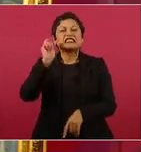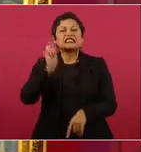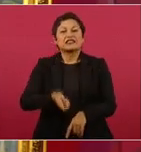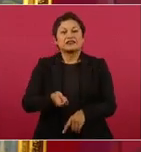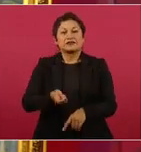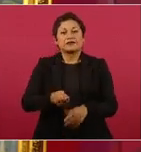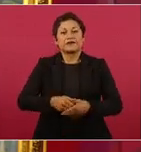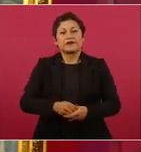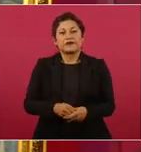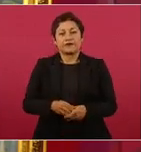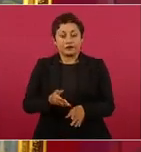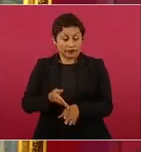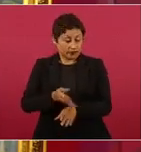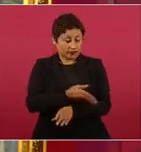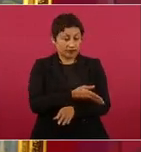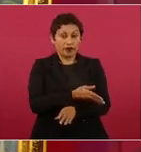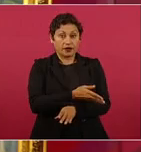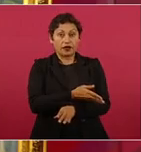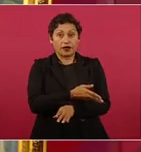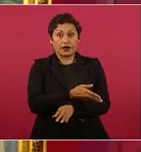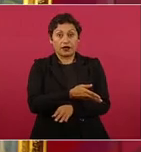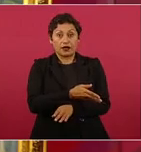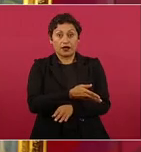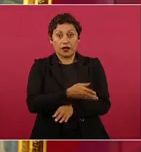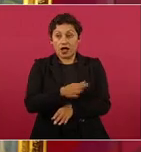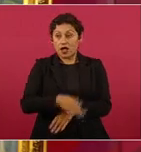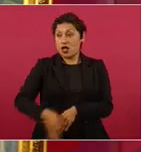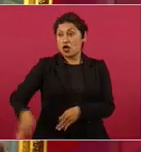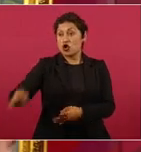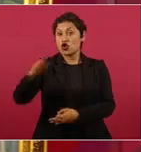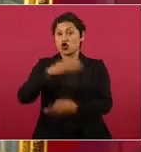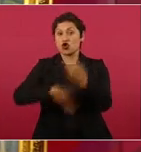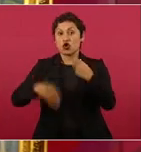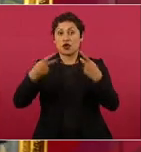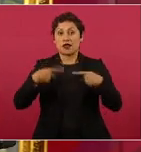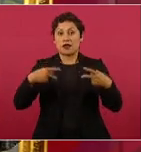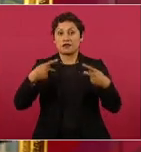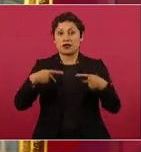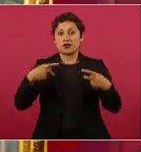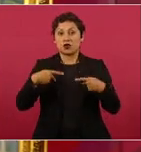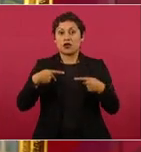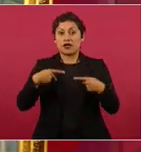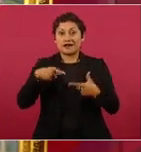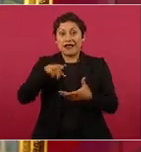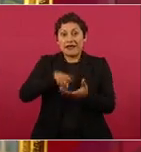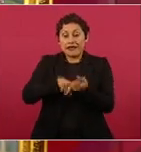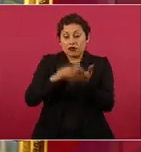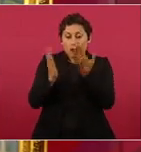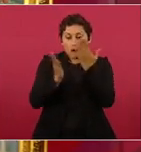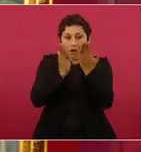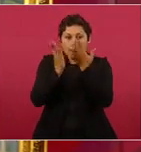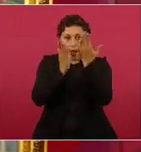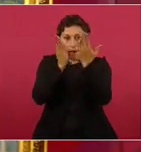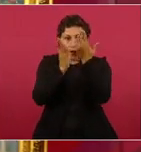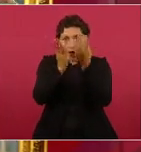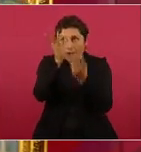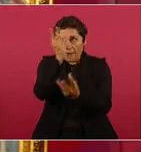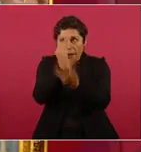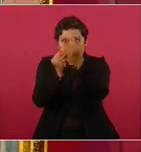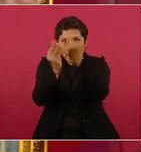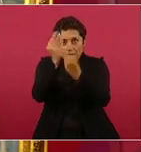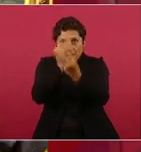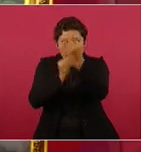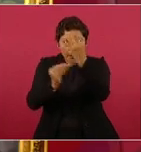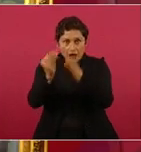los volvieron a todos neoliberales, toda la formación neoliberal, hasta en la Escuela